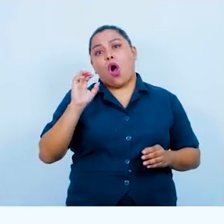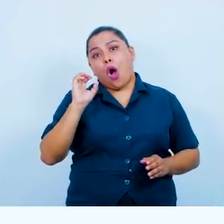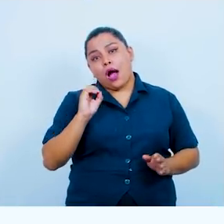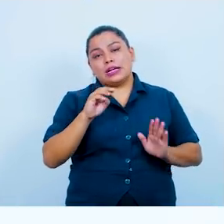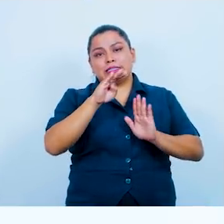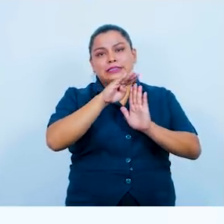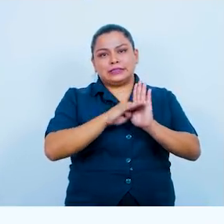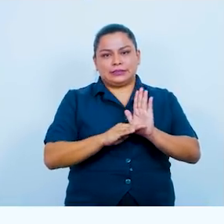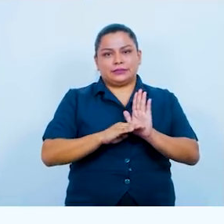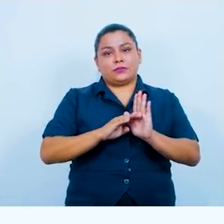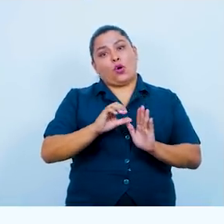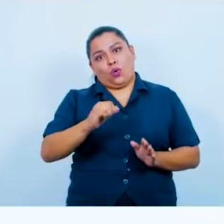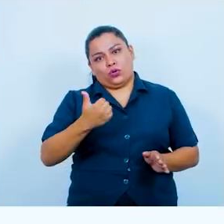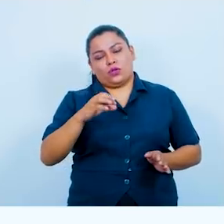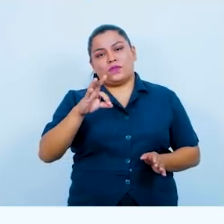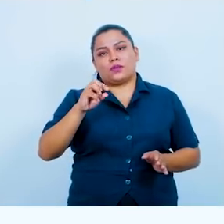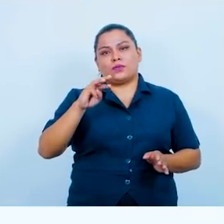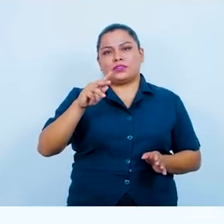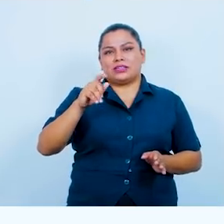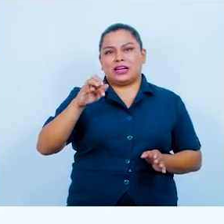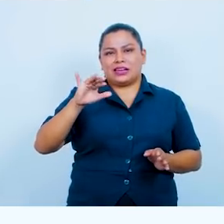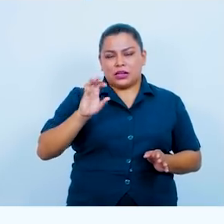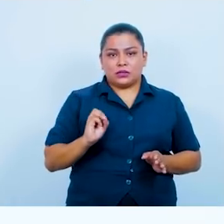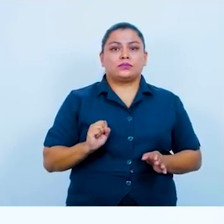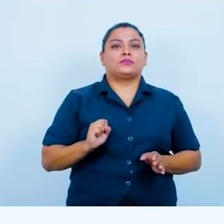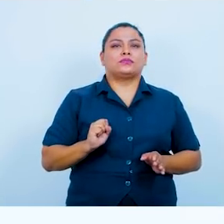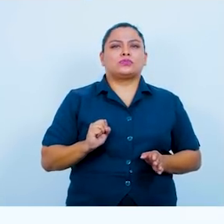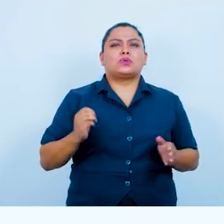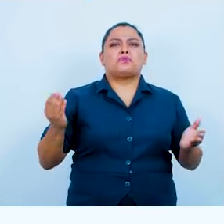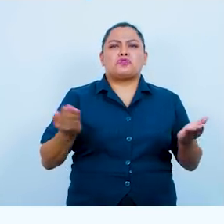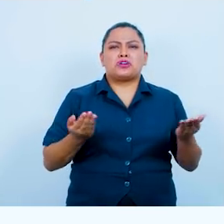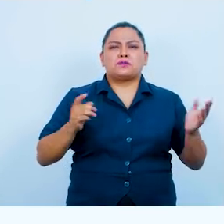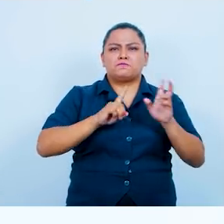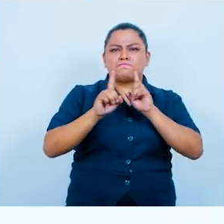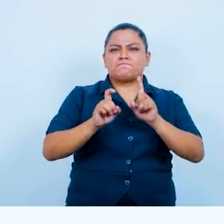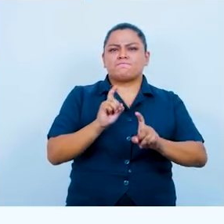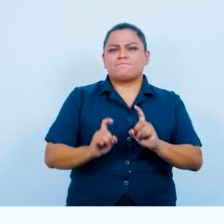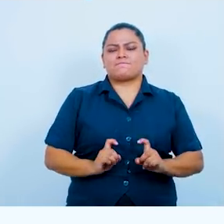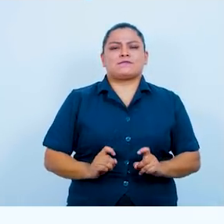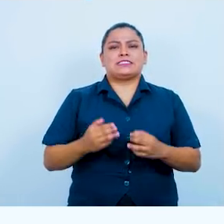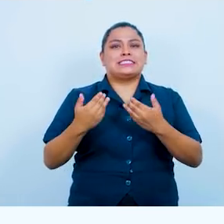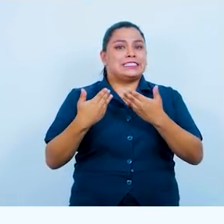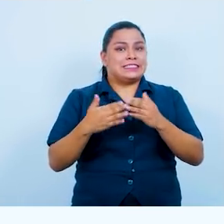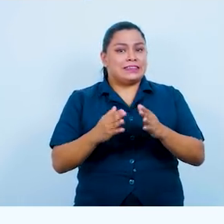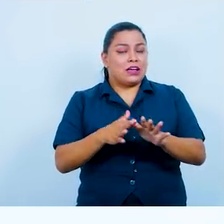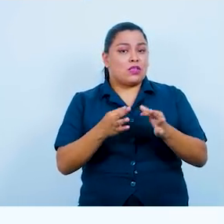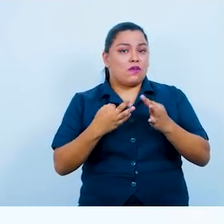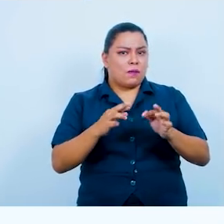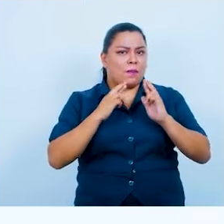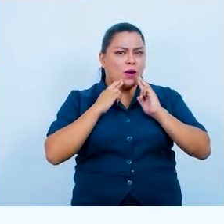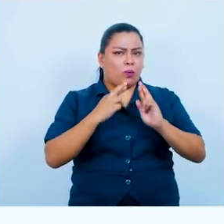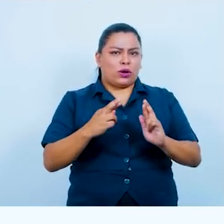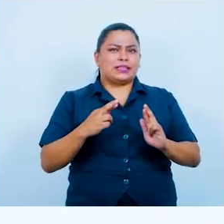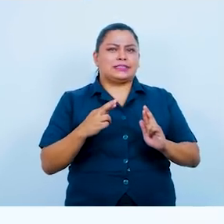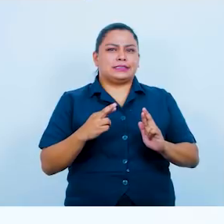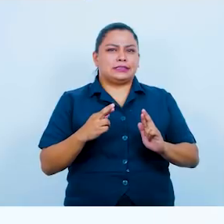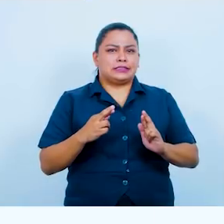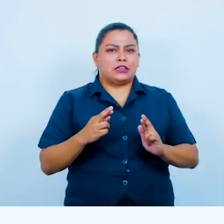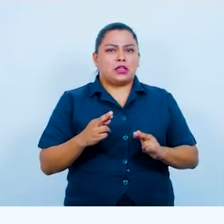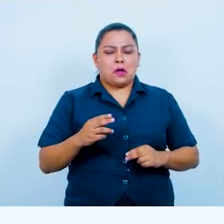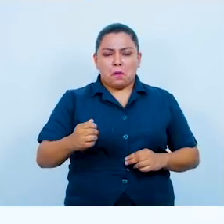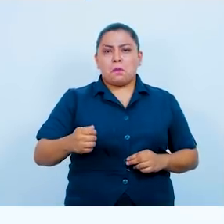Formularios. Es una herramienta que permite la elaboración de cuestionarios con múltiples formas de respuesta.